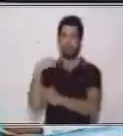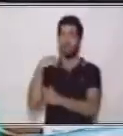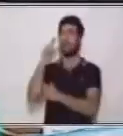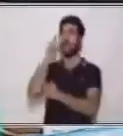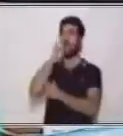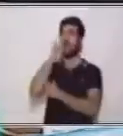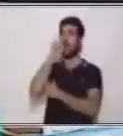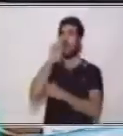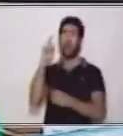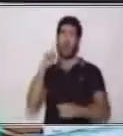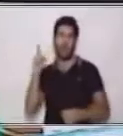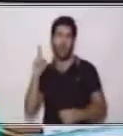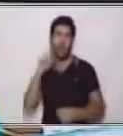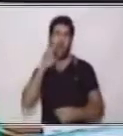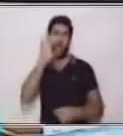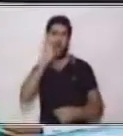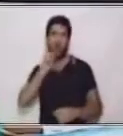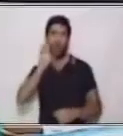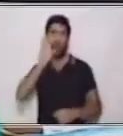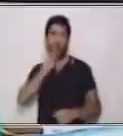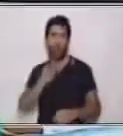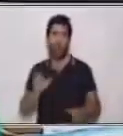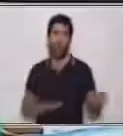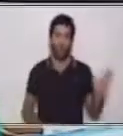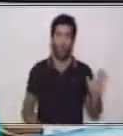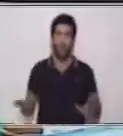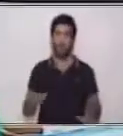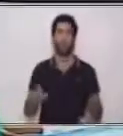así. ¿Oye?